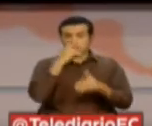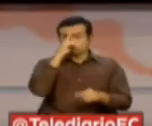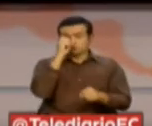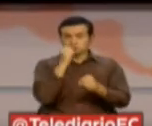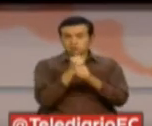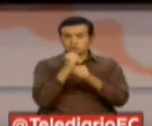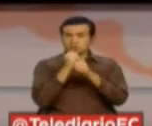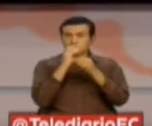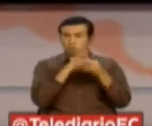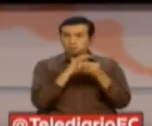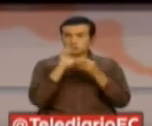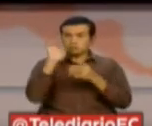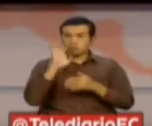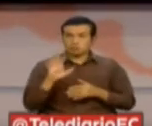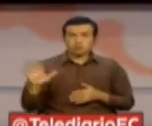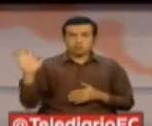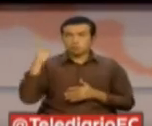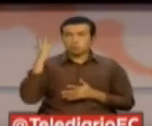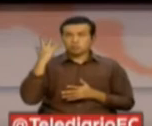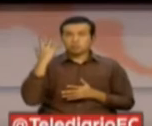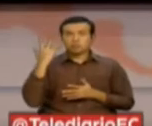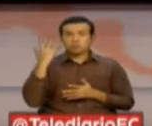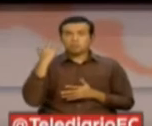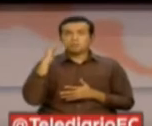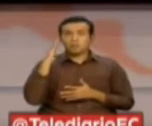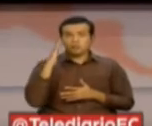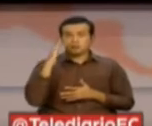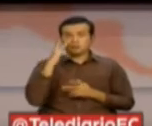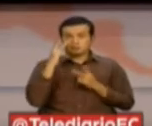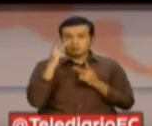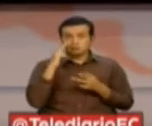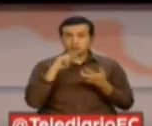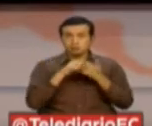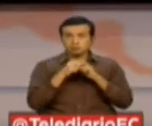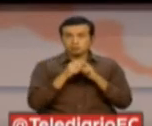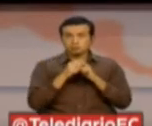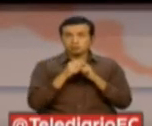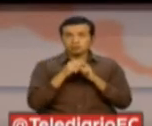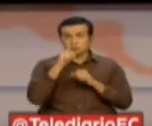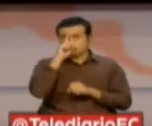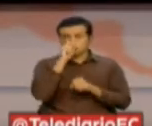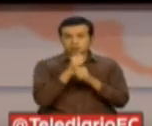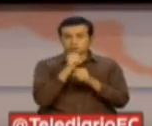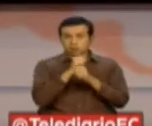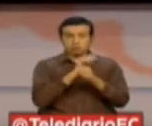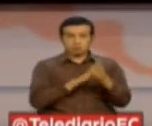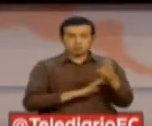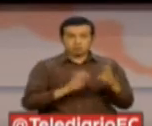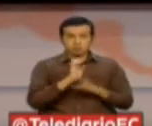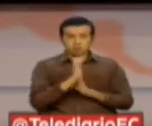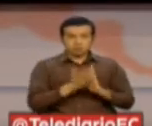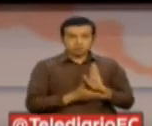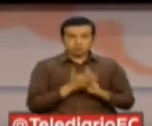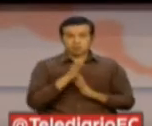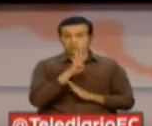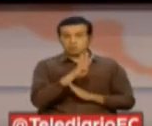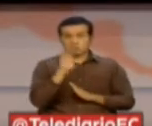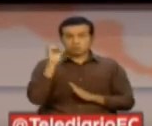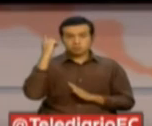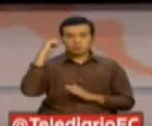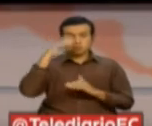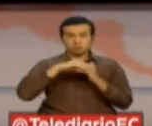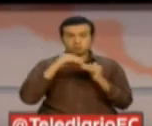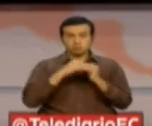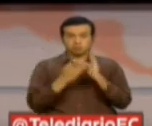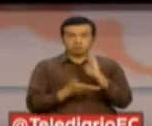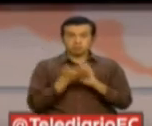comercio con la unión europea que logró lo logró por lo tanto amortiguar este afectación que ha habido en el empleo a nivel nacional crecimiento de casi 400 millones de